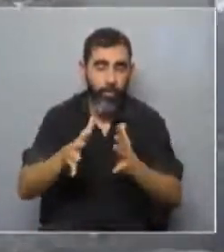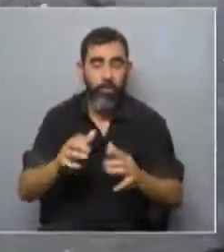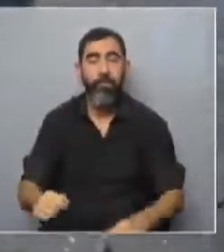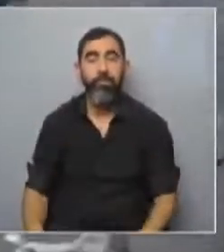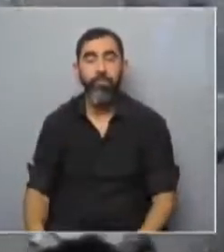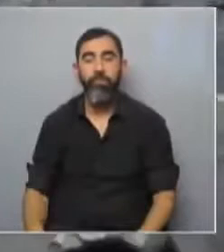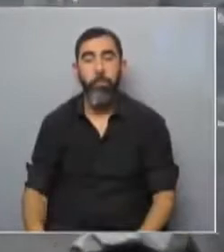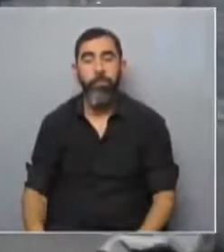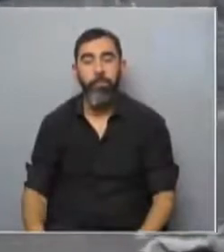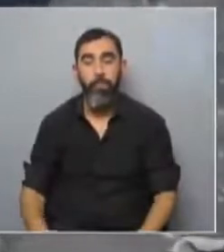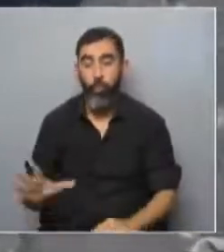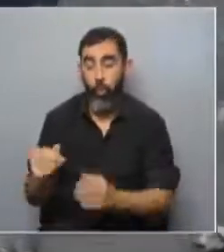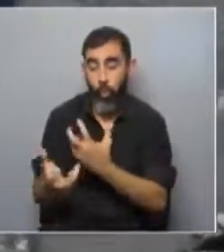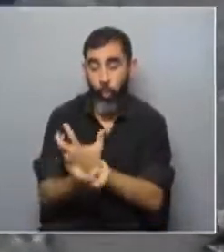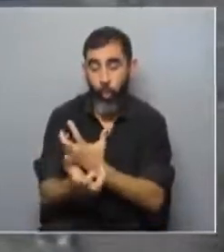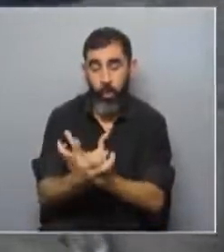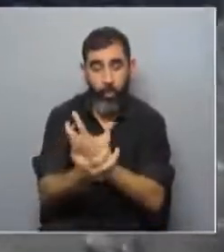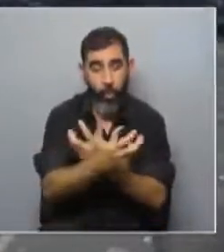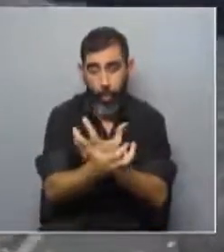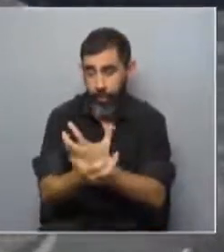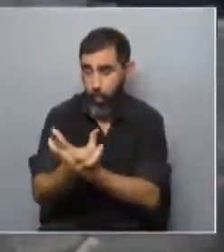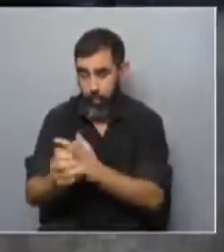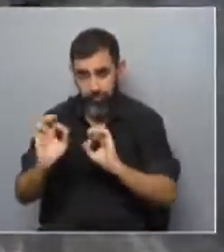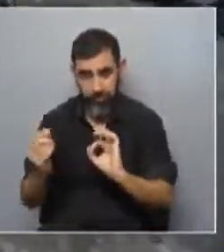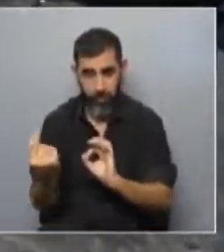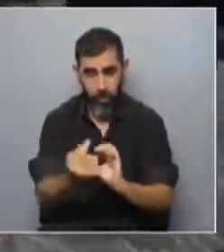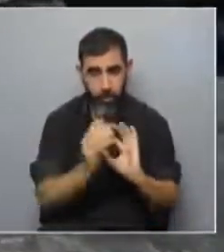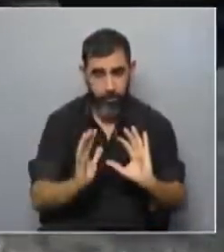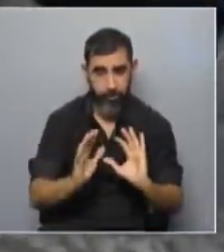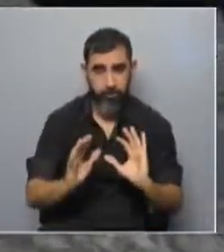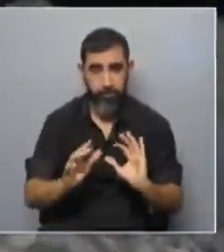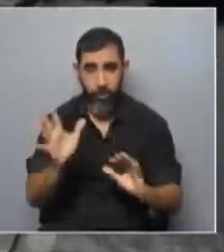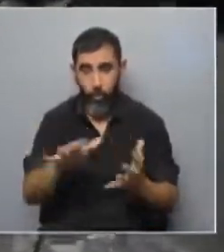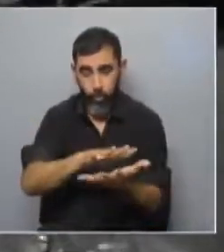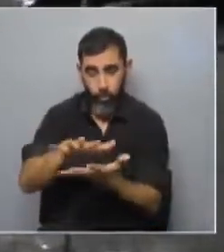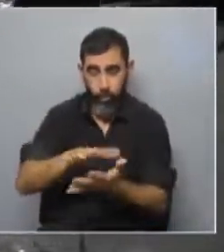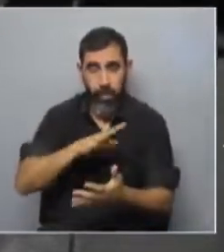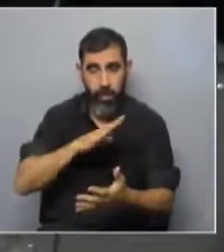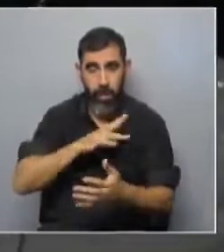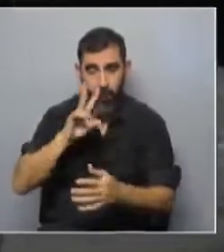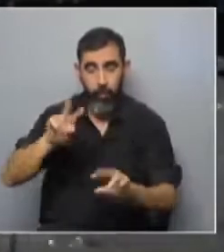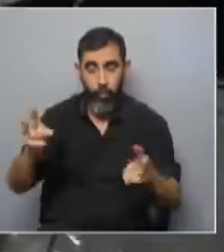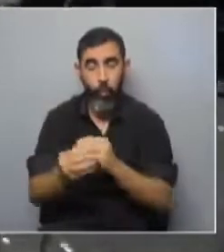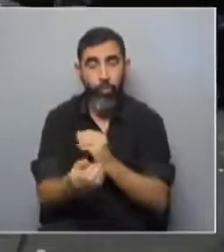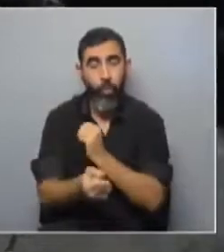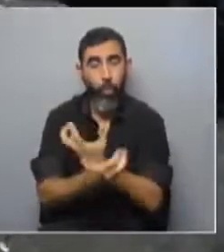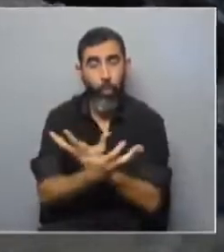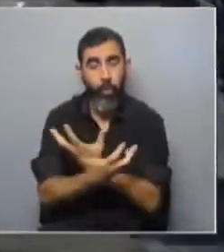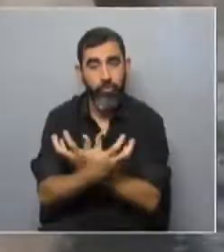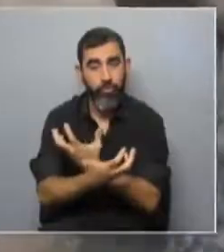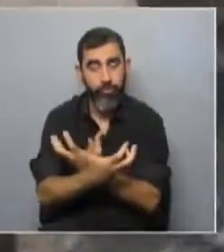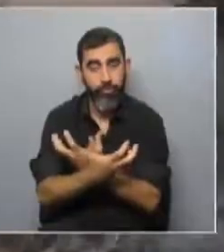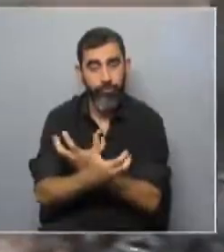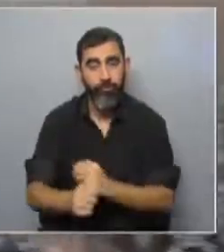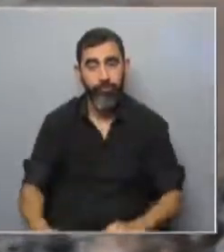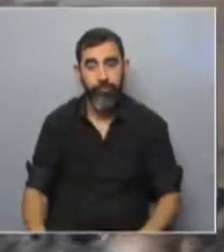vemos acá, todos estos huesos, estos huesos, estos huesos, estos huesos, todo acá, toda en esta zona que estamos viendo son todos huesos